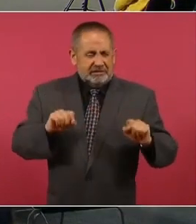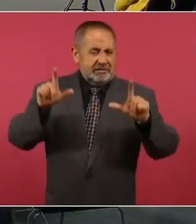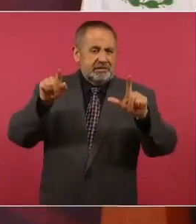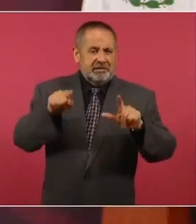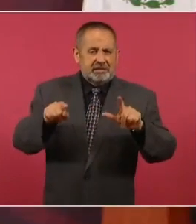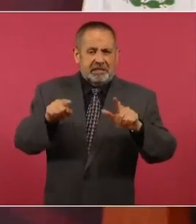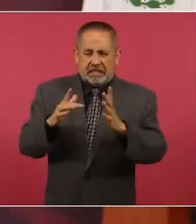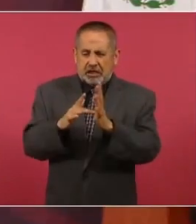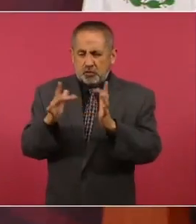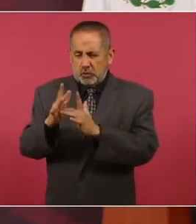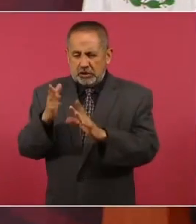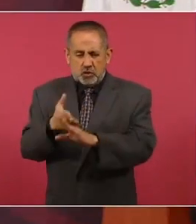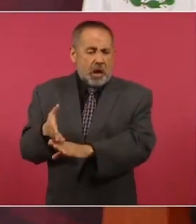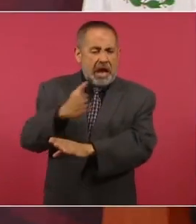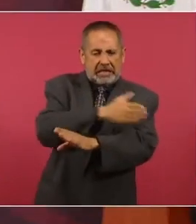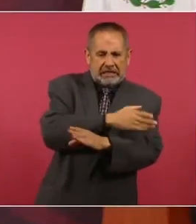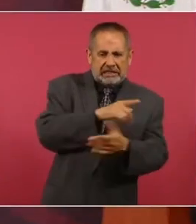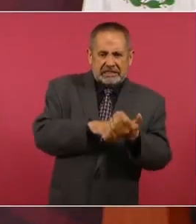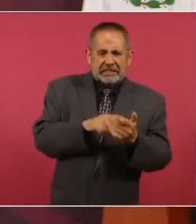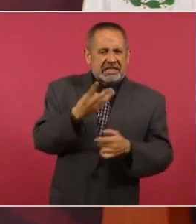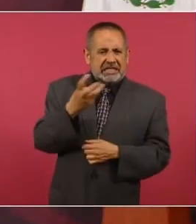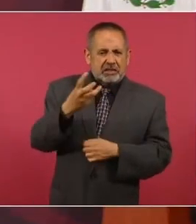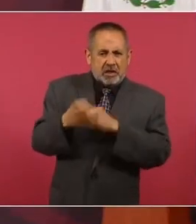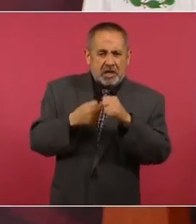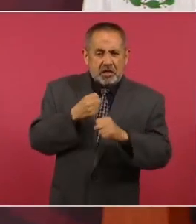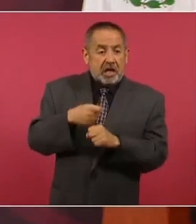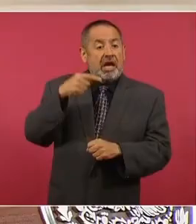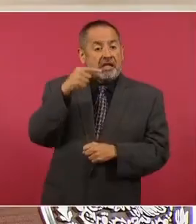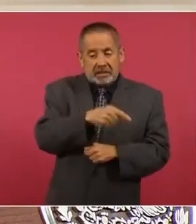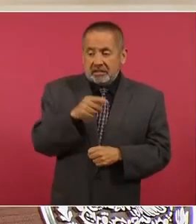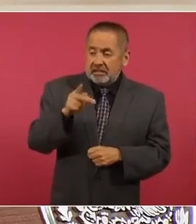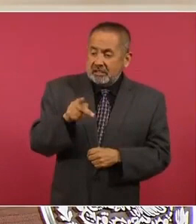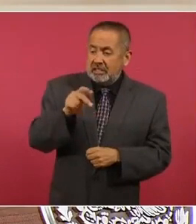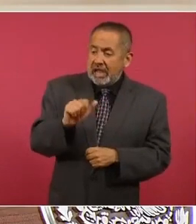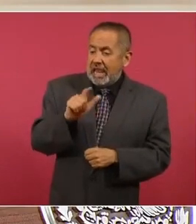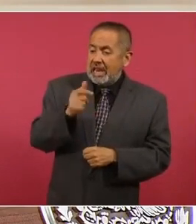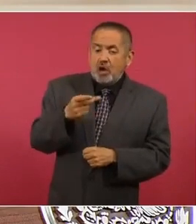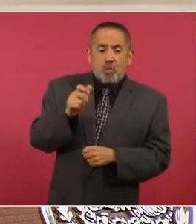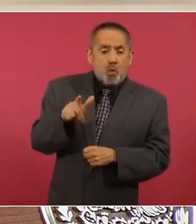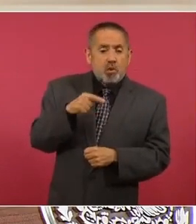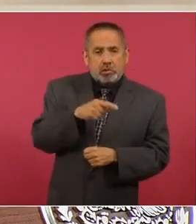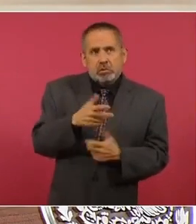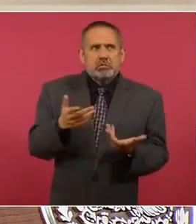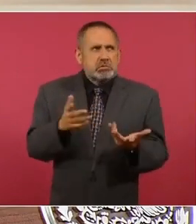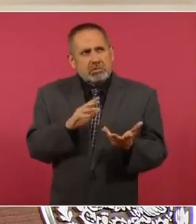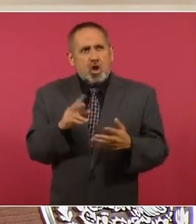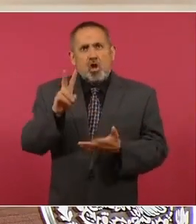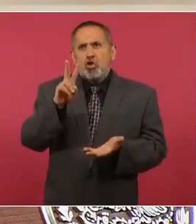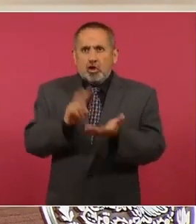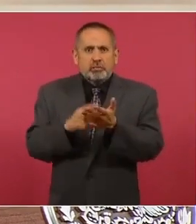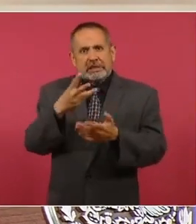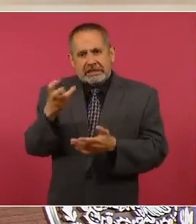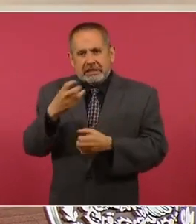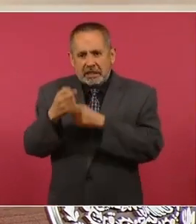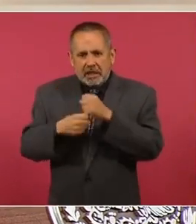de Cristo de Calakmul, que son 2300